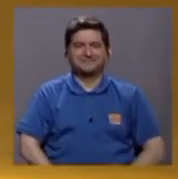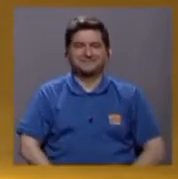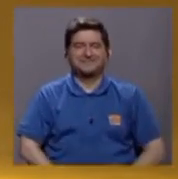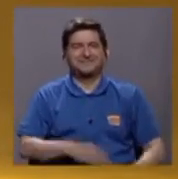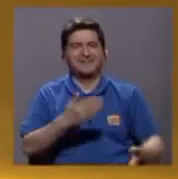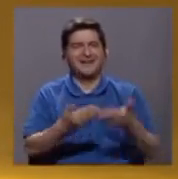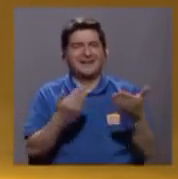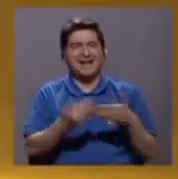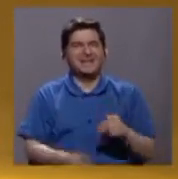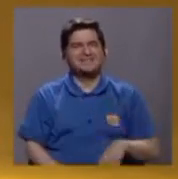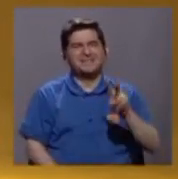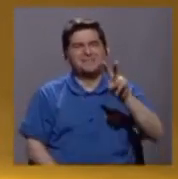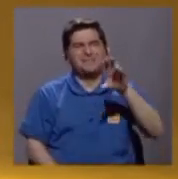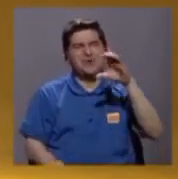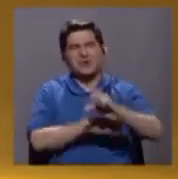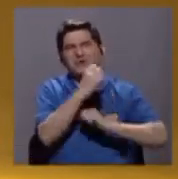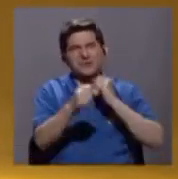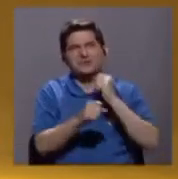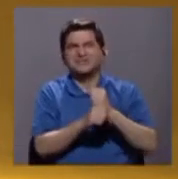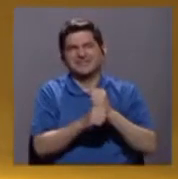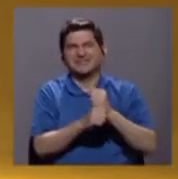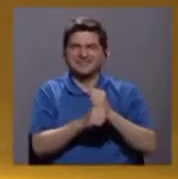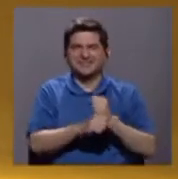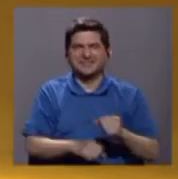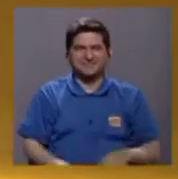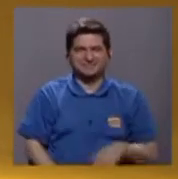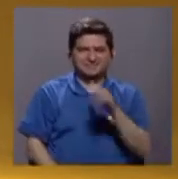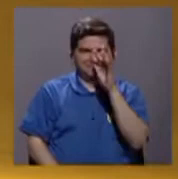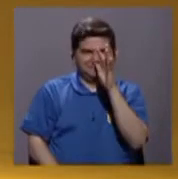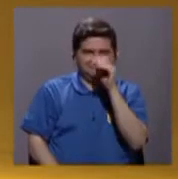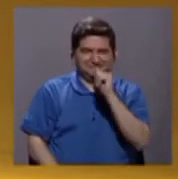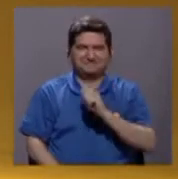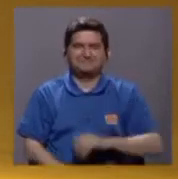Casi por 200 años, pero no tanto.